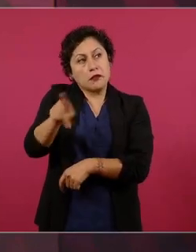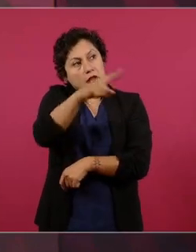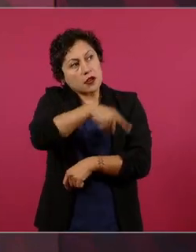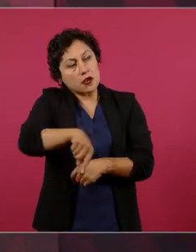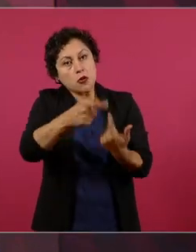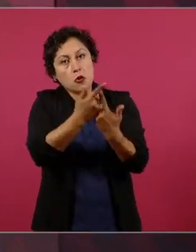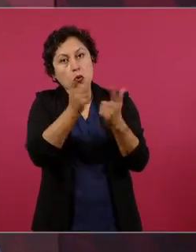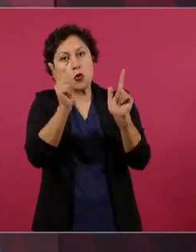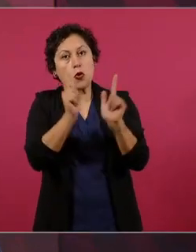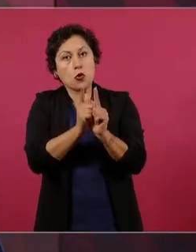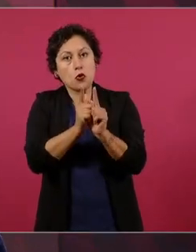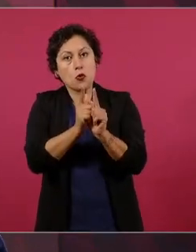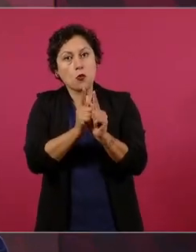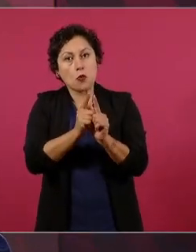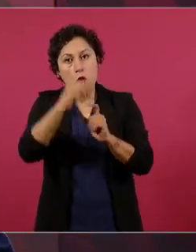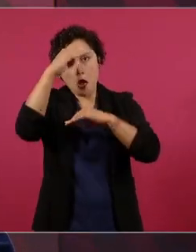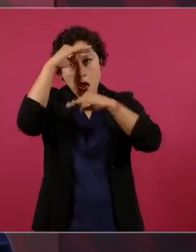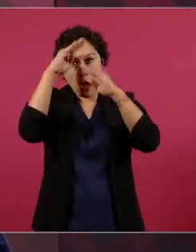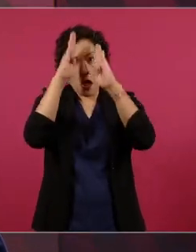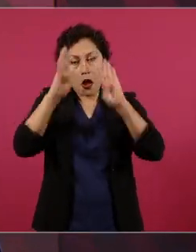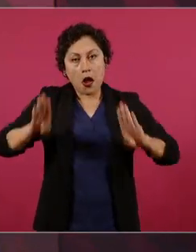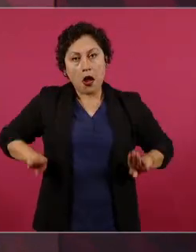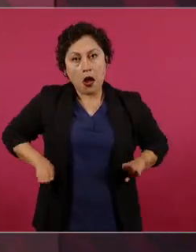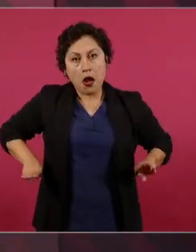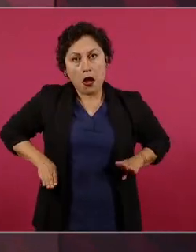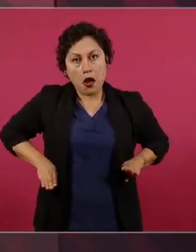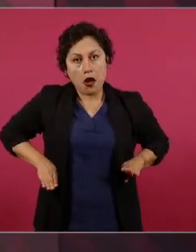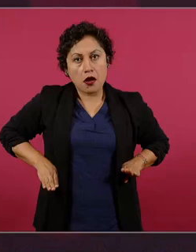no sé si todos, pero sí los del PAN,